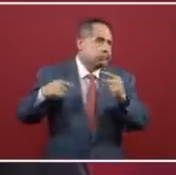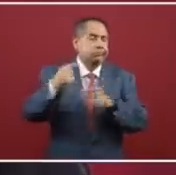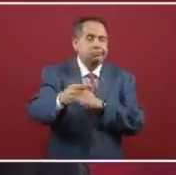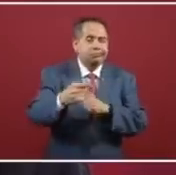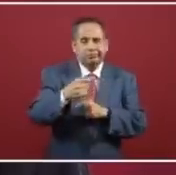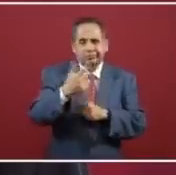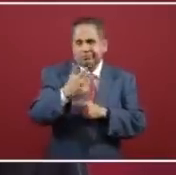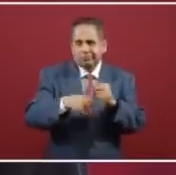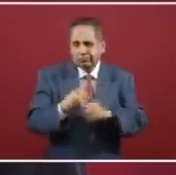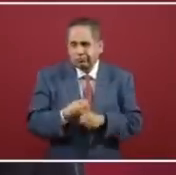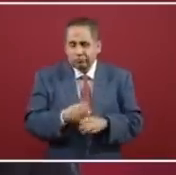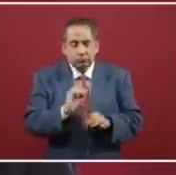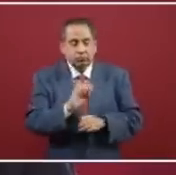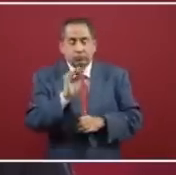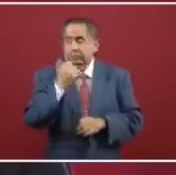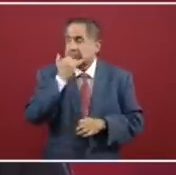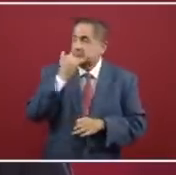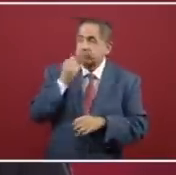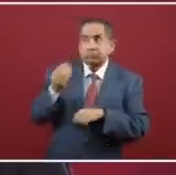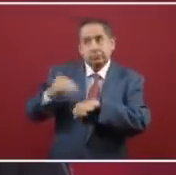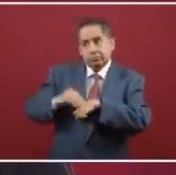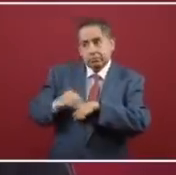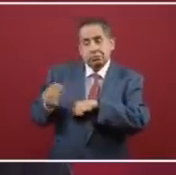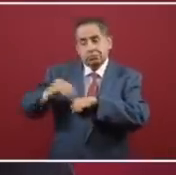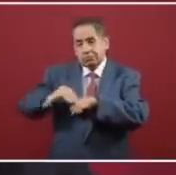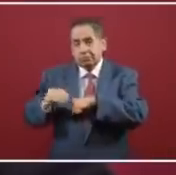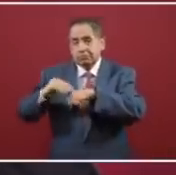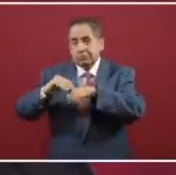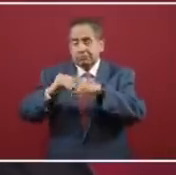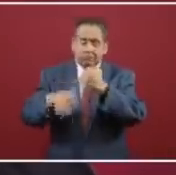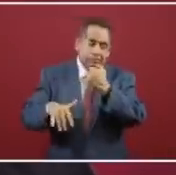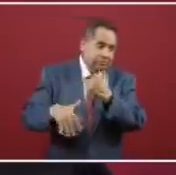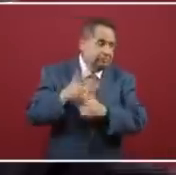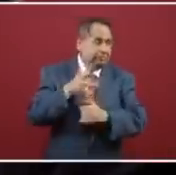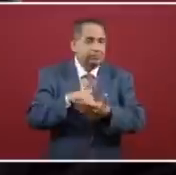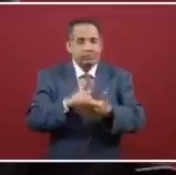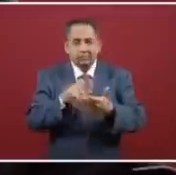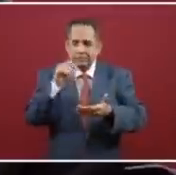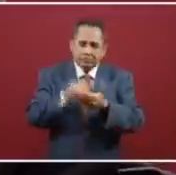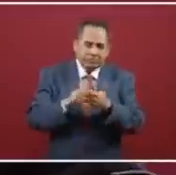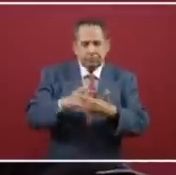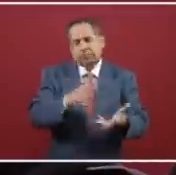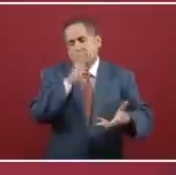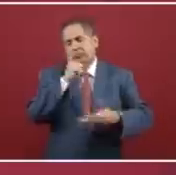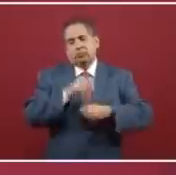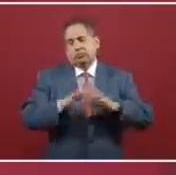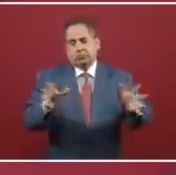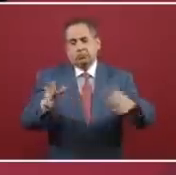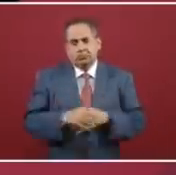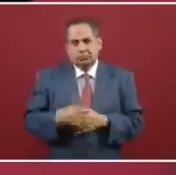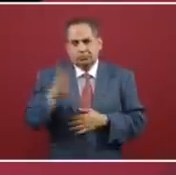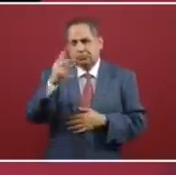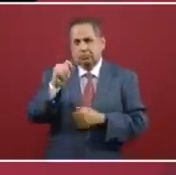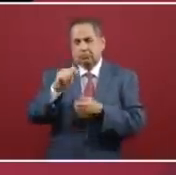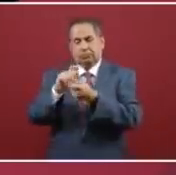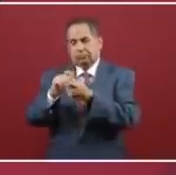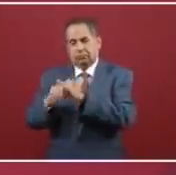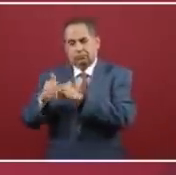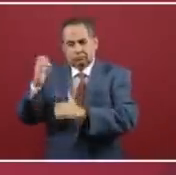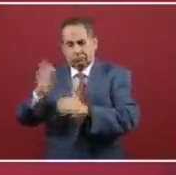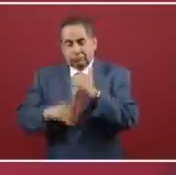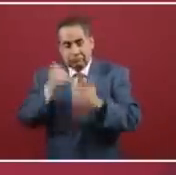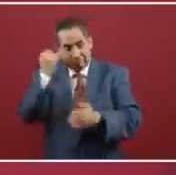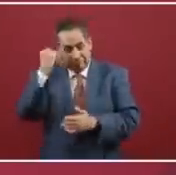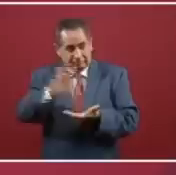68 sino 15 o 20 mil millones de dólares se acaba la cuarta transformación ese